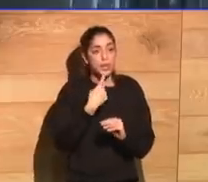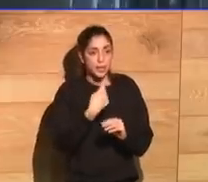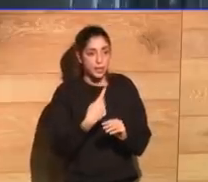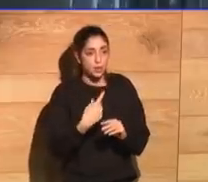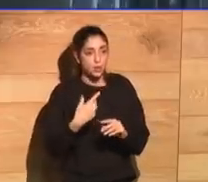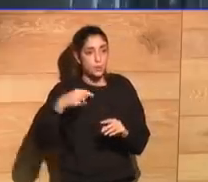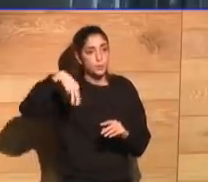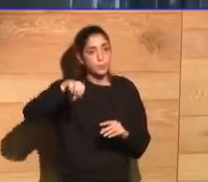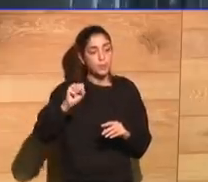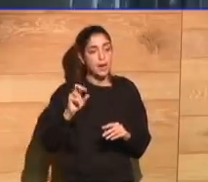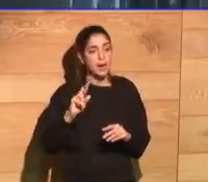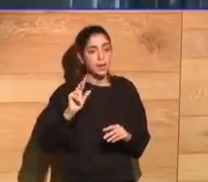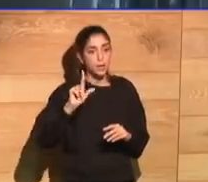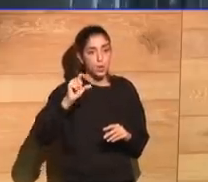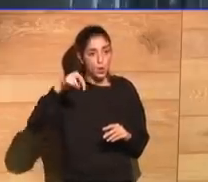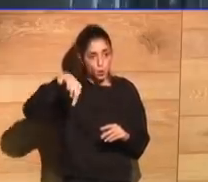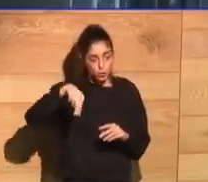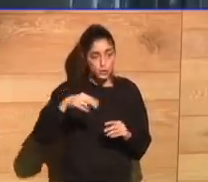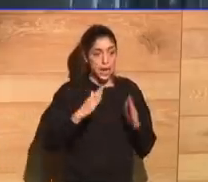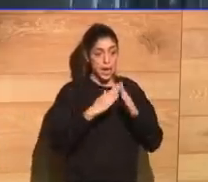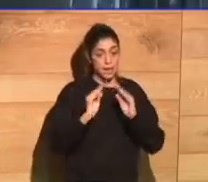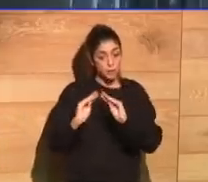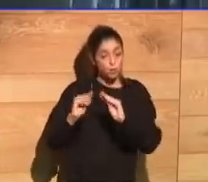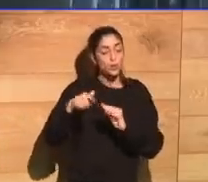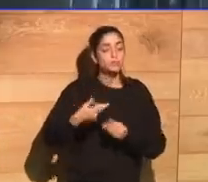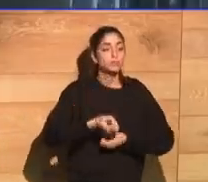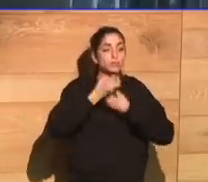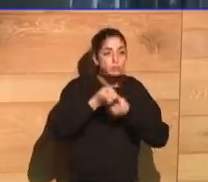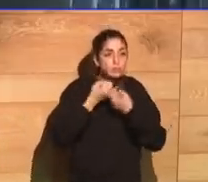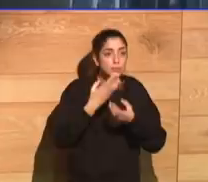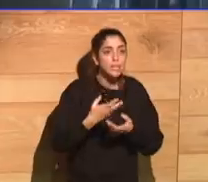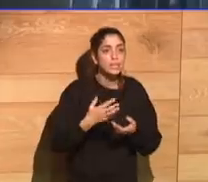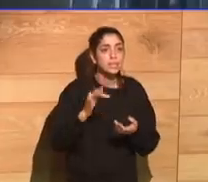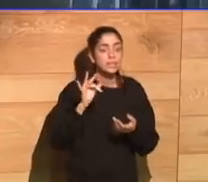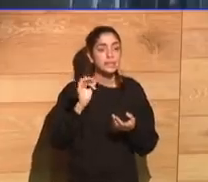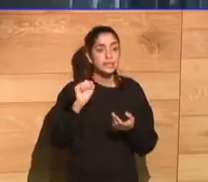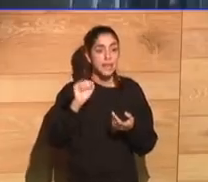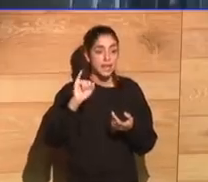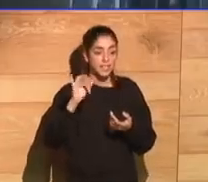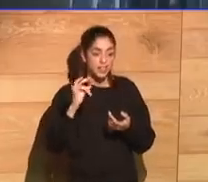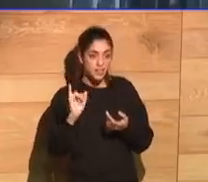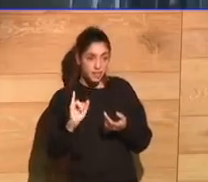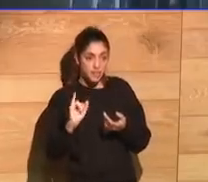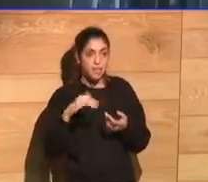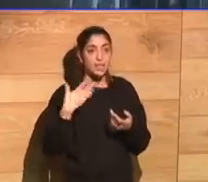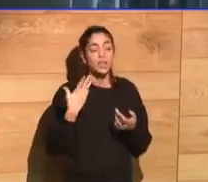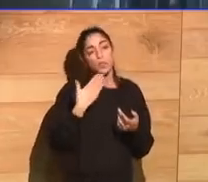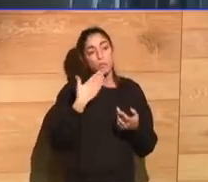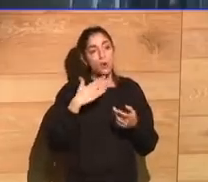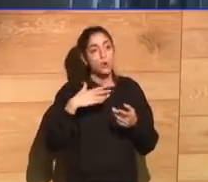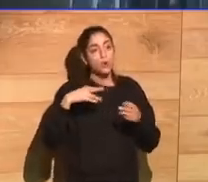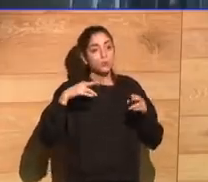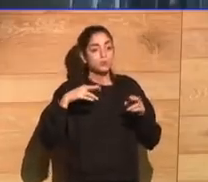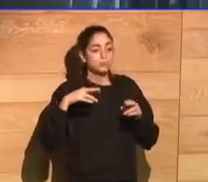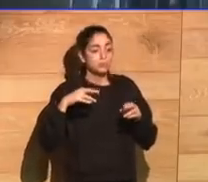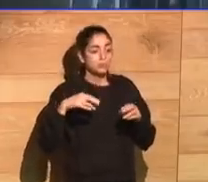a contar cosas. Estuvo hablando, pues en Tahití voy a crear una reserva ecológica y los indios y no sé qué, no sé cuántos.